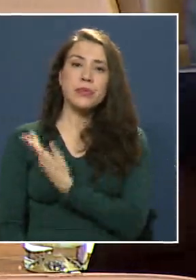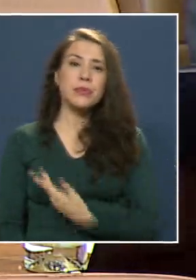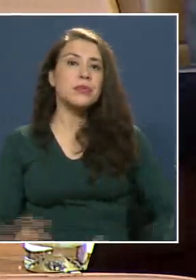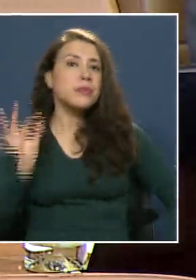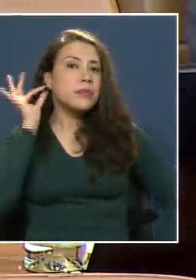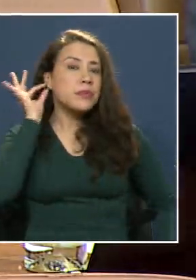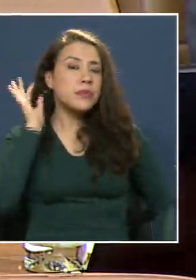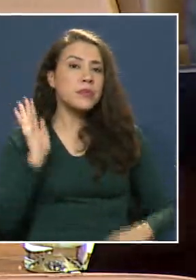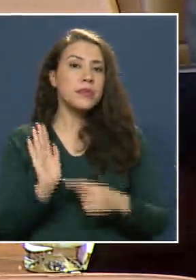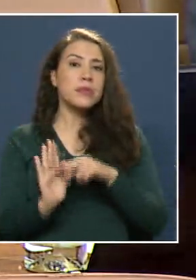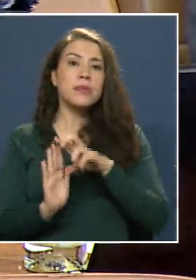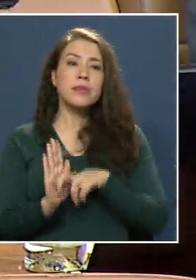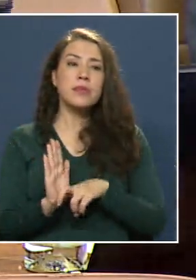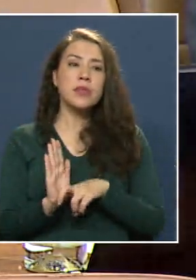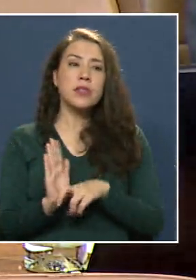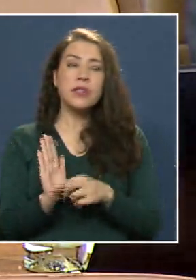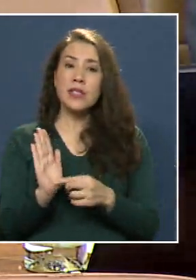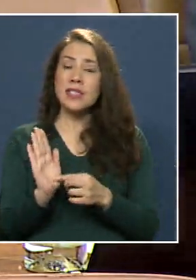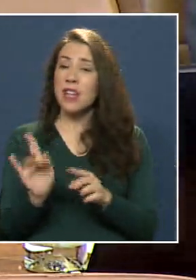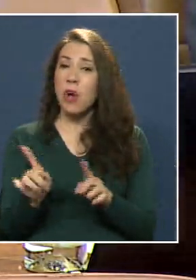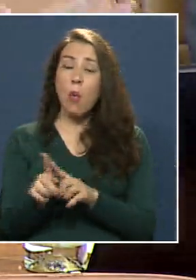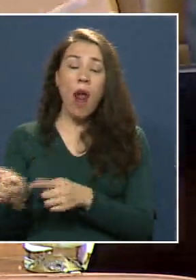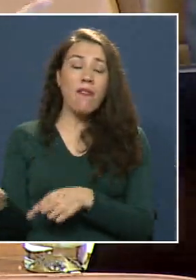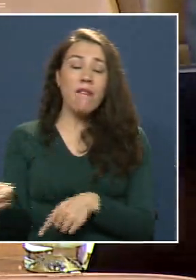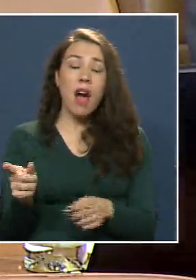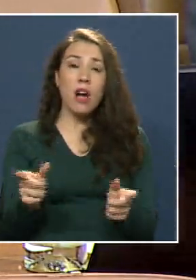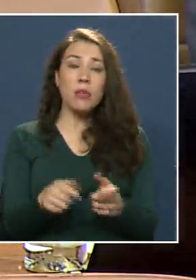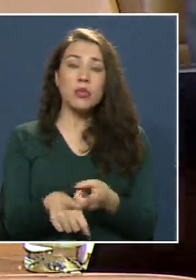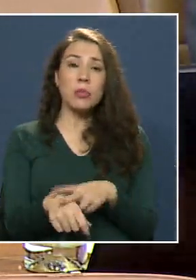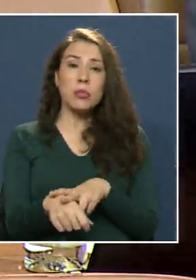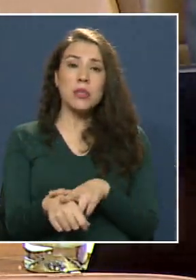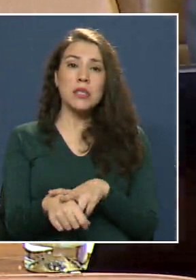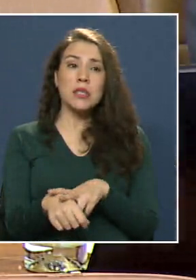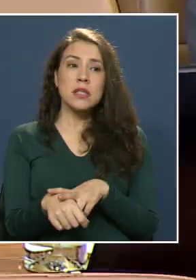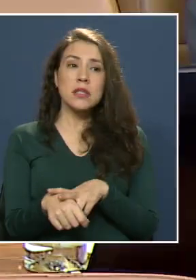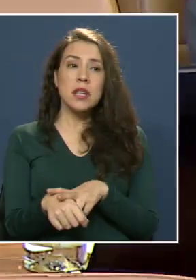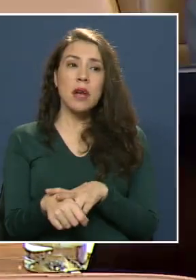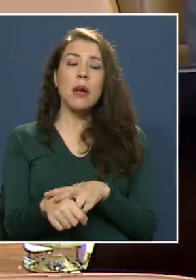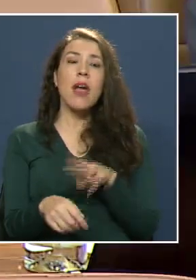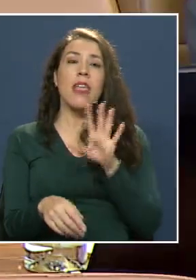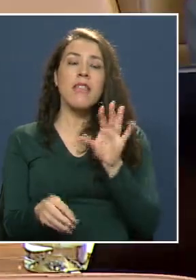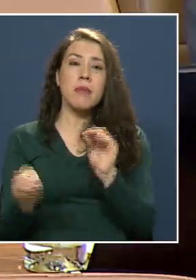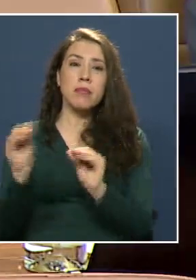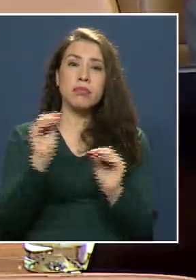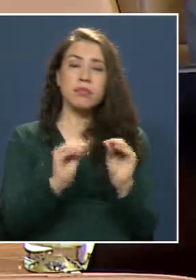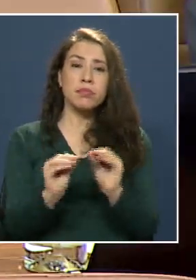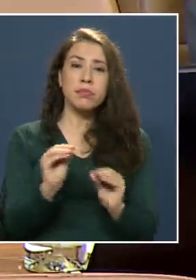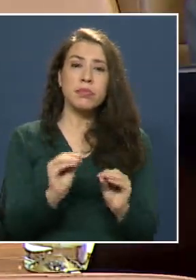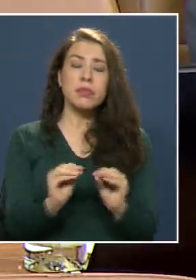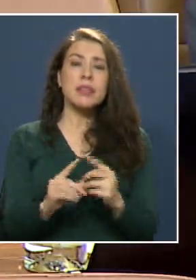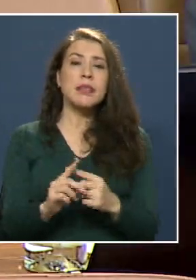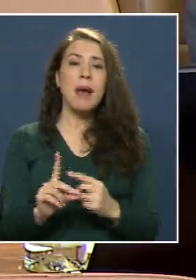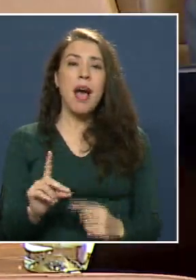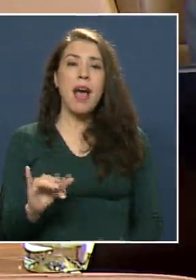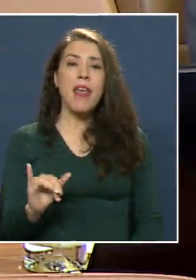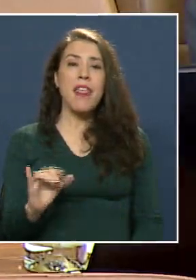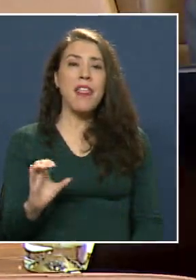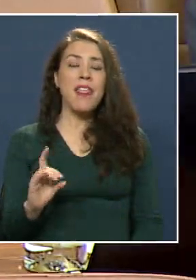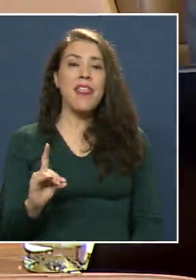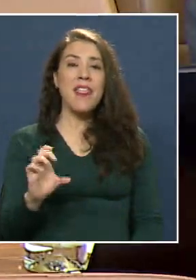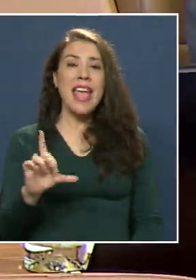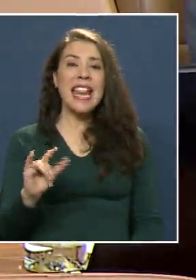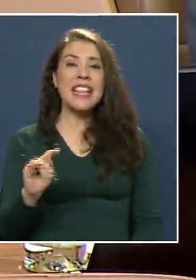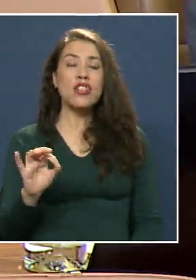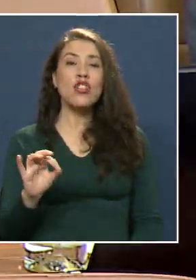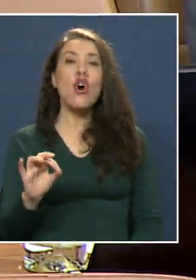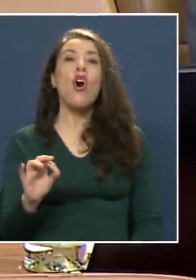este proyecto se va a ir igual a una comisión mixta, porque tenemos que agregar el delito de la violación